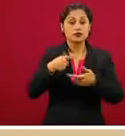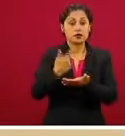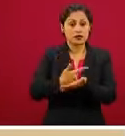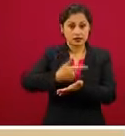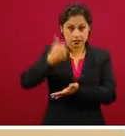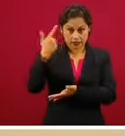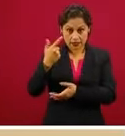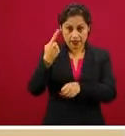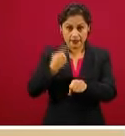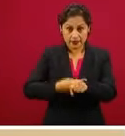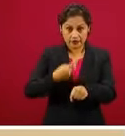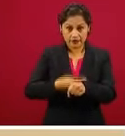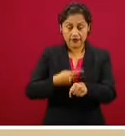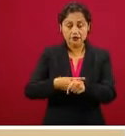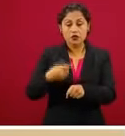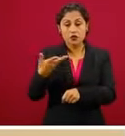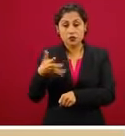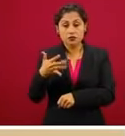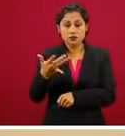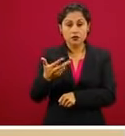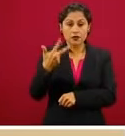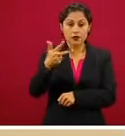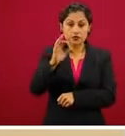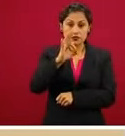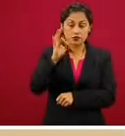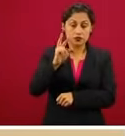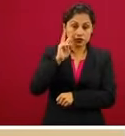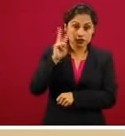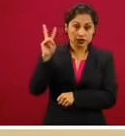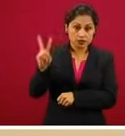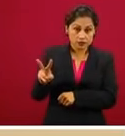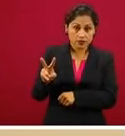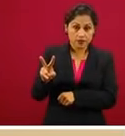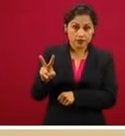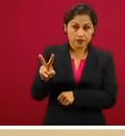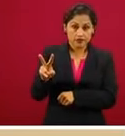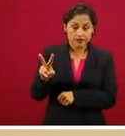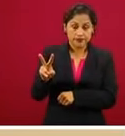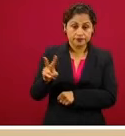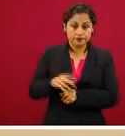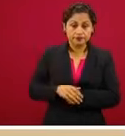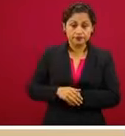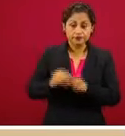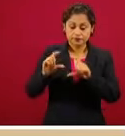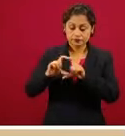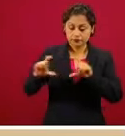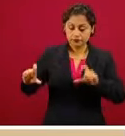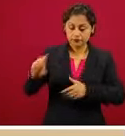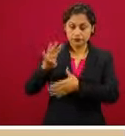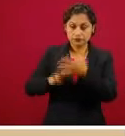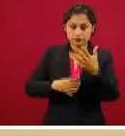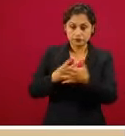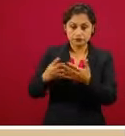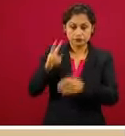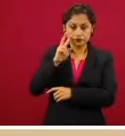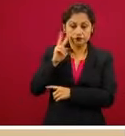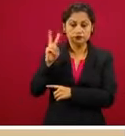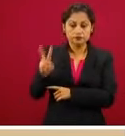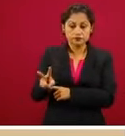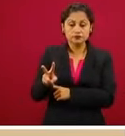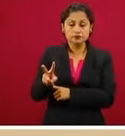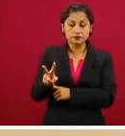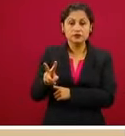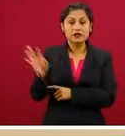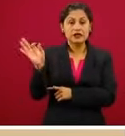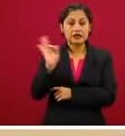promedio hasta el 58%, según se ve también en la tabla que está debajo del gráfico, pueden llegar a tener